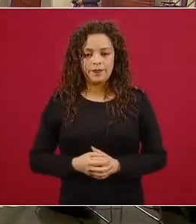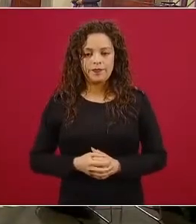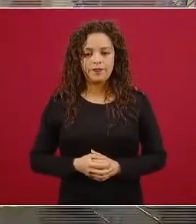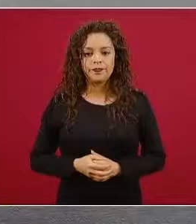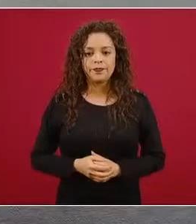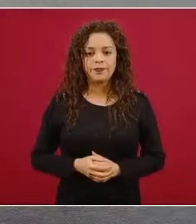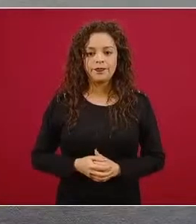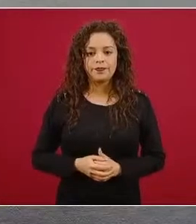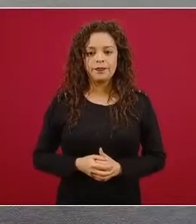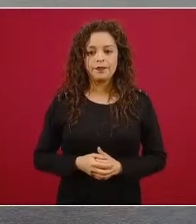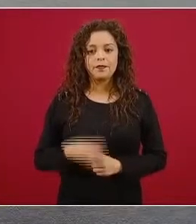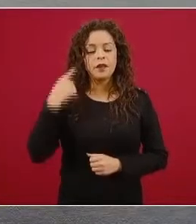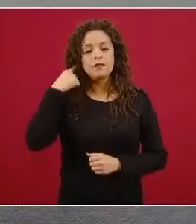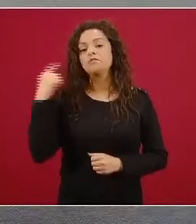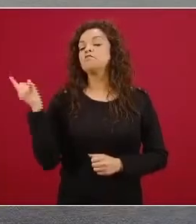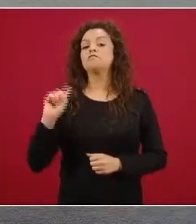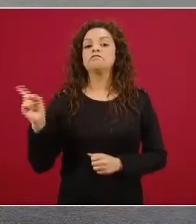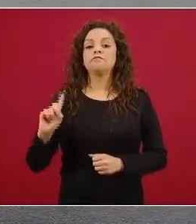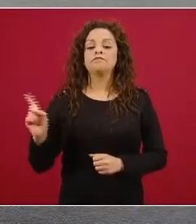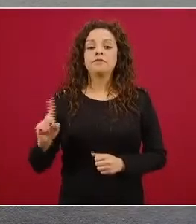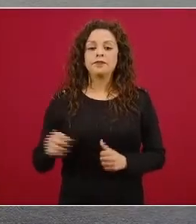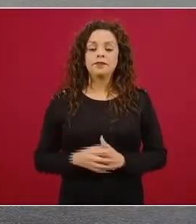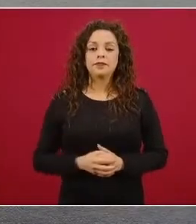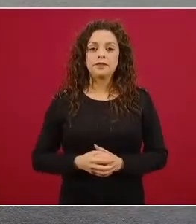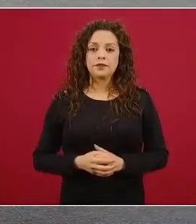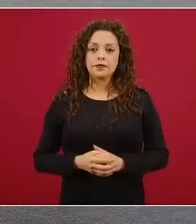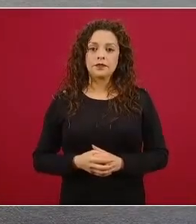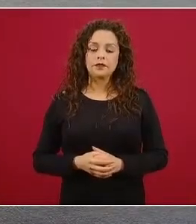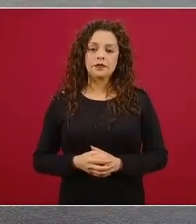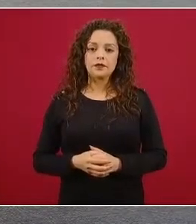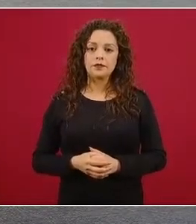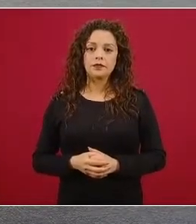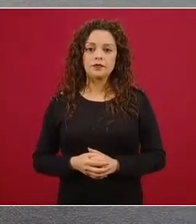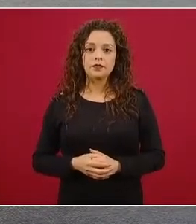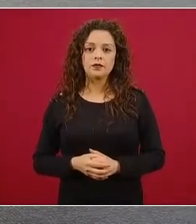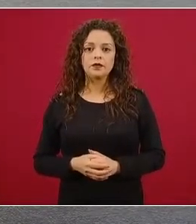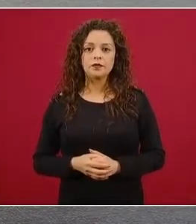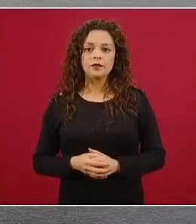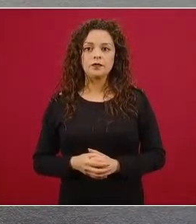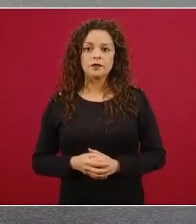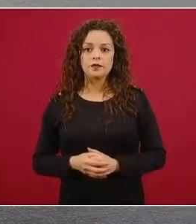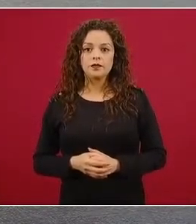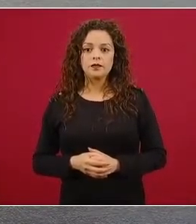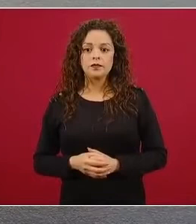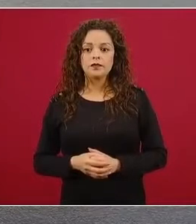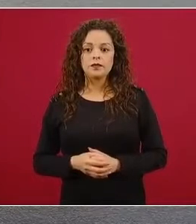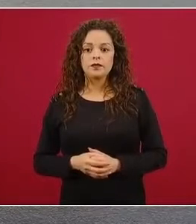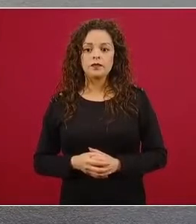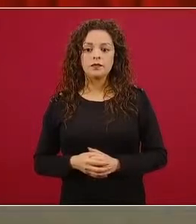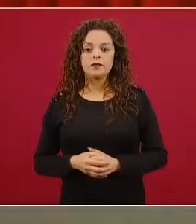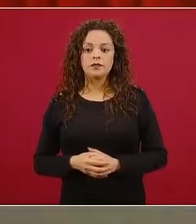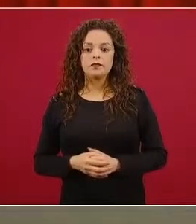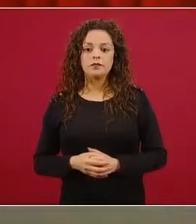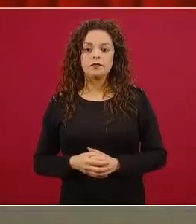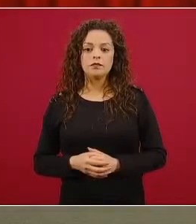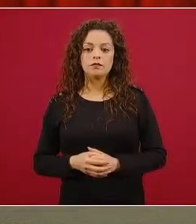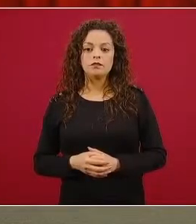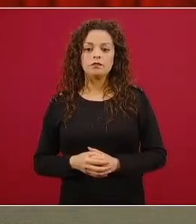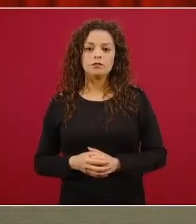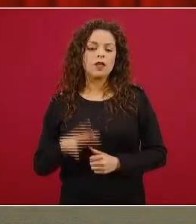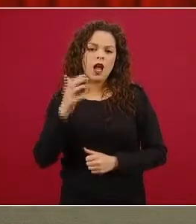en azúcar y mi lógica me hace pensar que por ende es exceso en calorías. Casi siempre, pero no necesariamente.